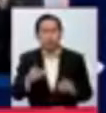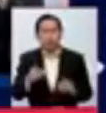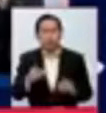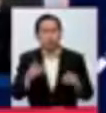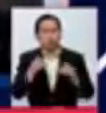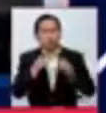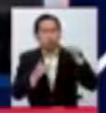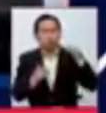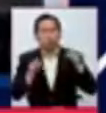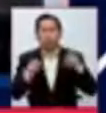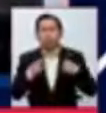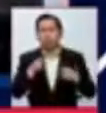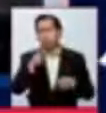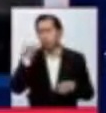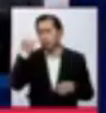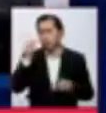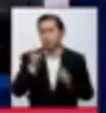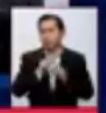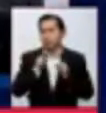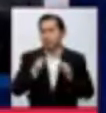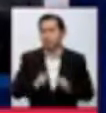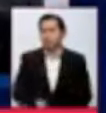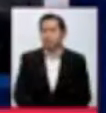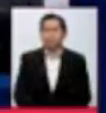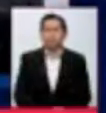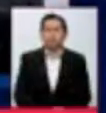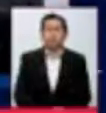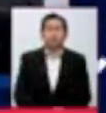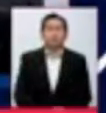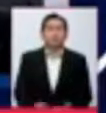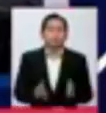de condiciones que otras. ¿Cuál es su criterio? Bueno, Iván,